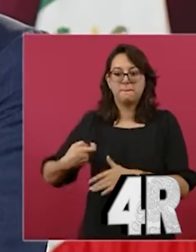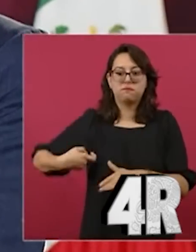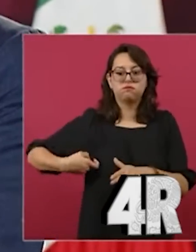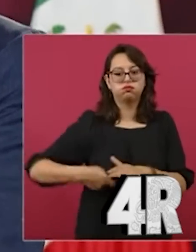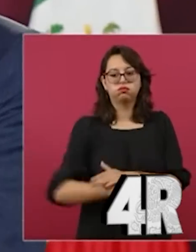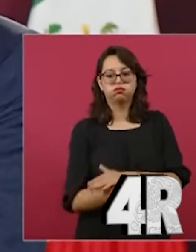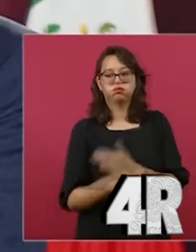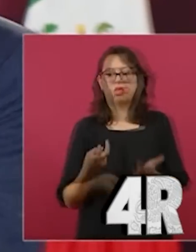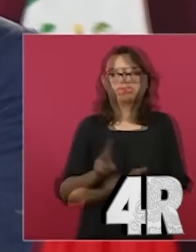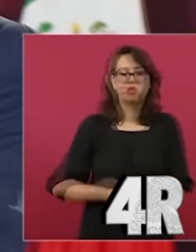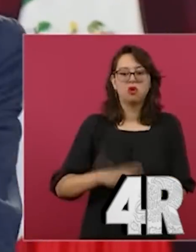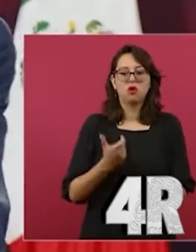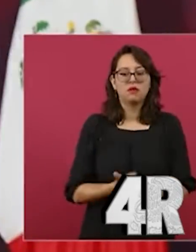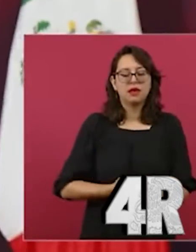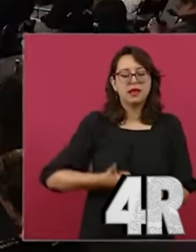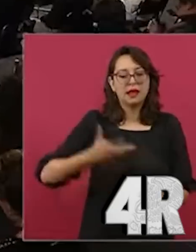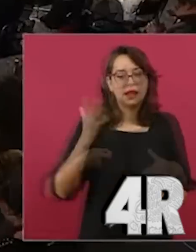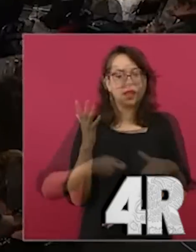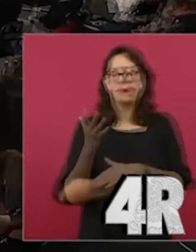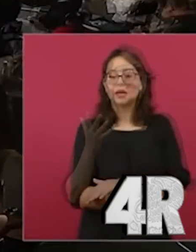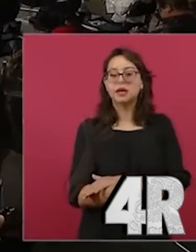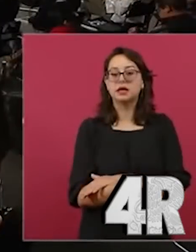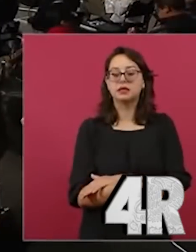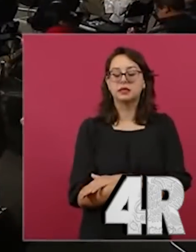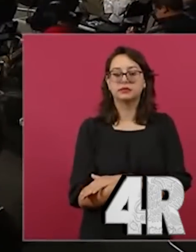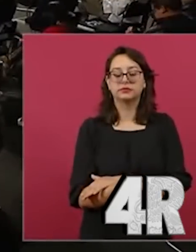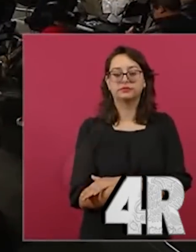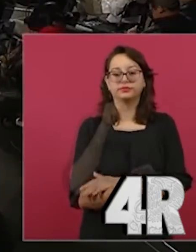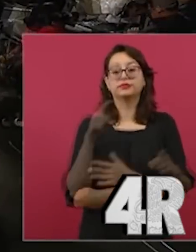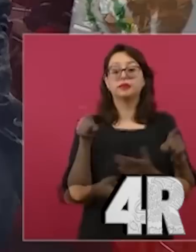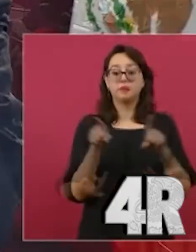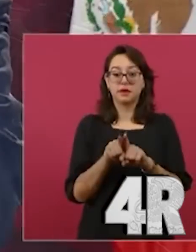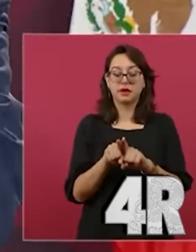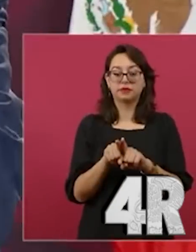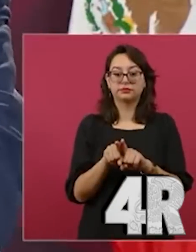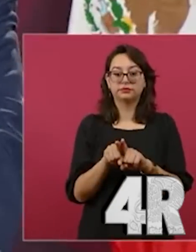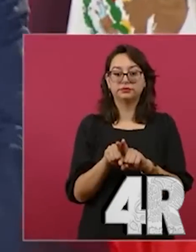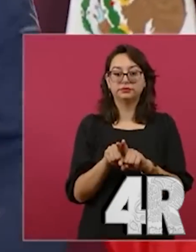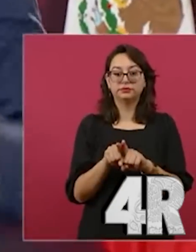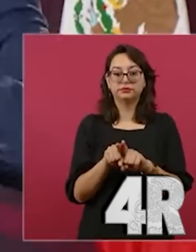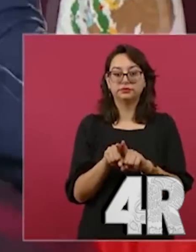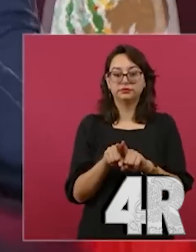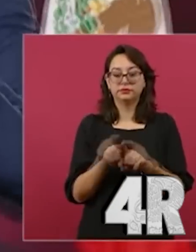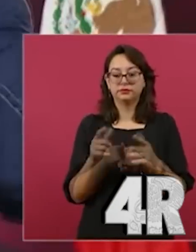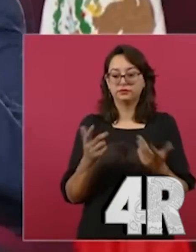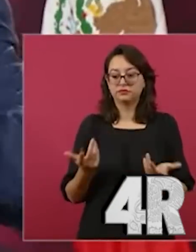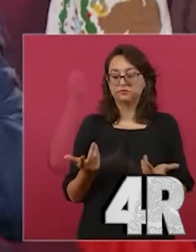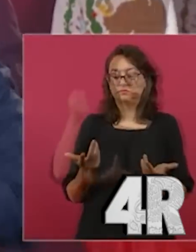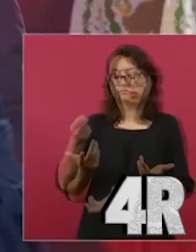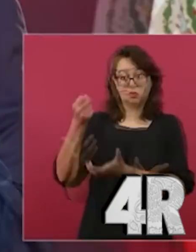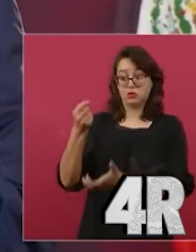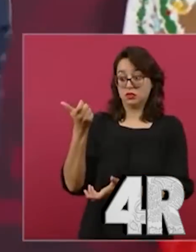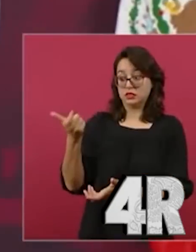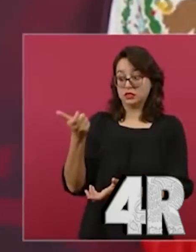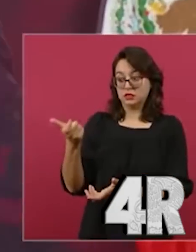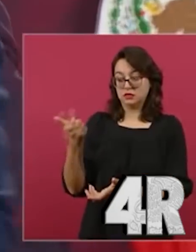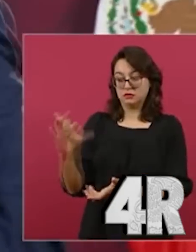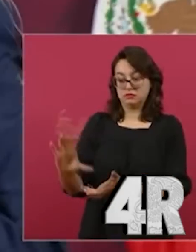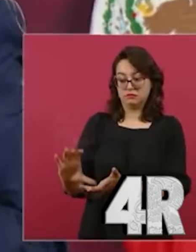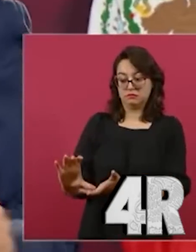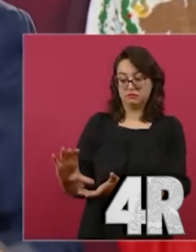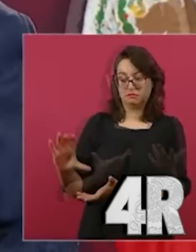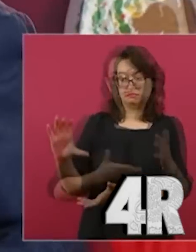sobreprecios Pero también estos funcionarios como era antes empiezan a colocar dinero público en